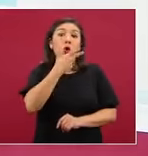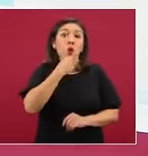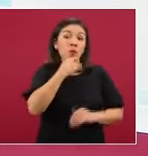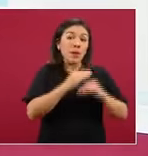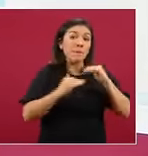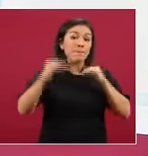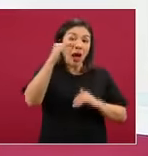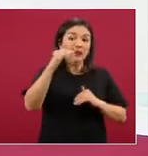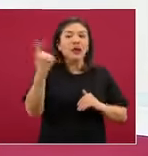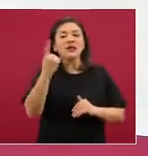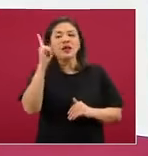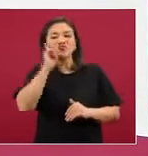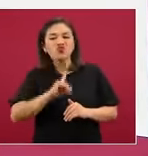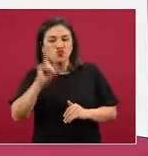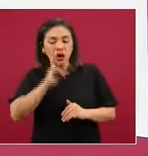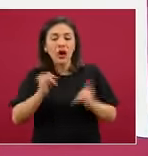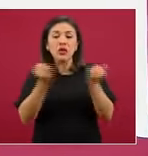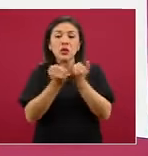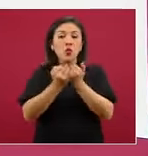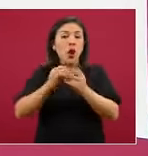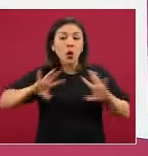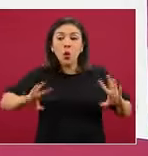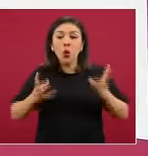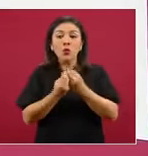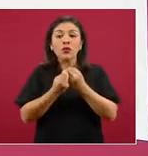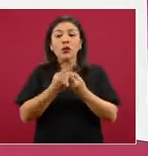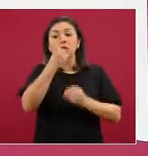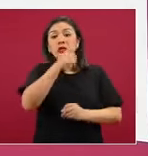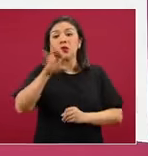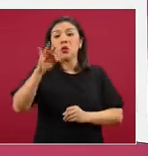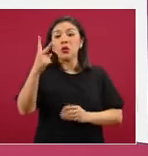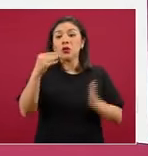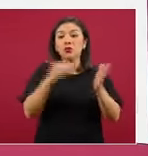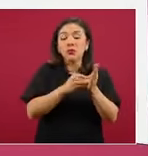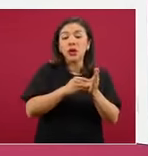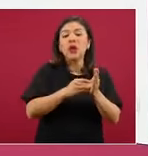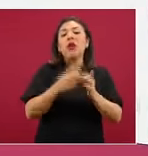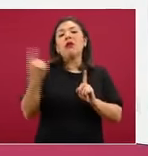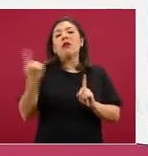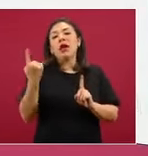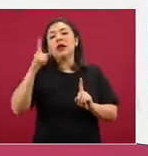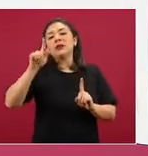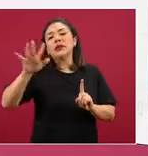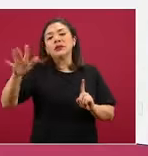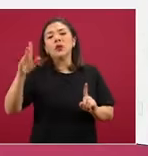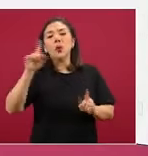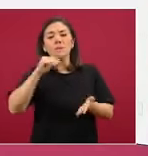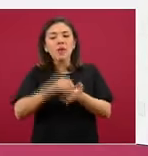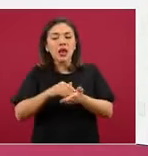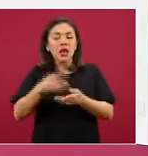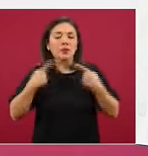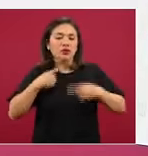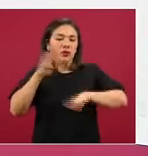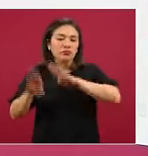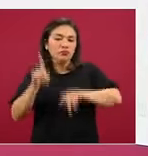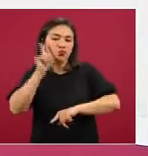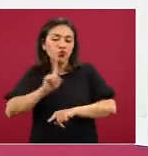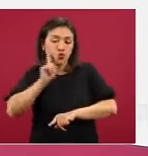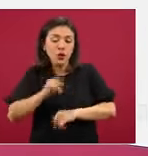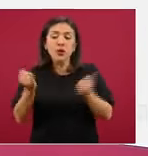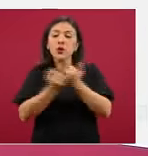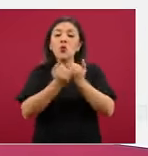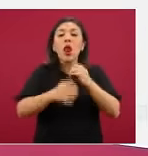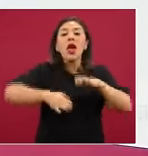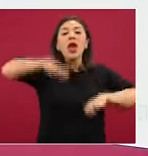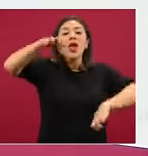que en mujeres, y el total también es mayor, 142,000 contra 75,000 de exceso de función, y por grupos de